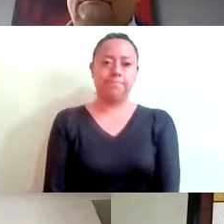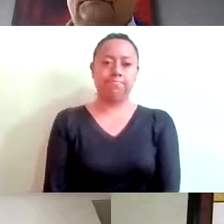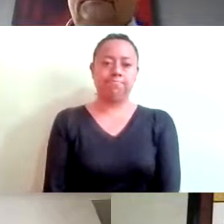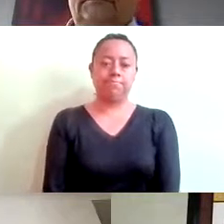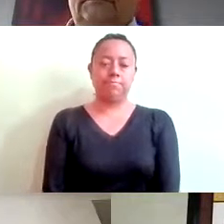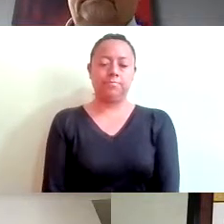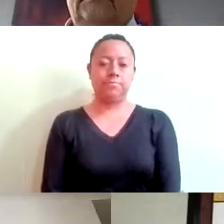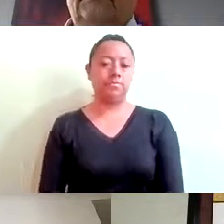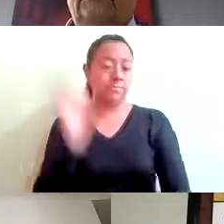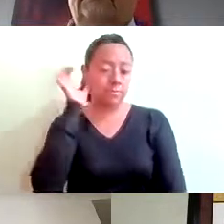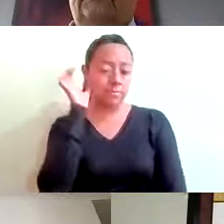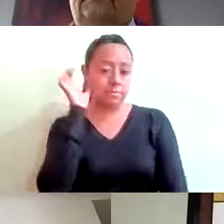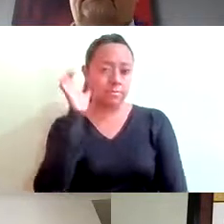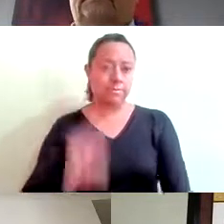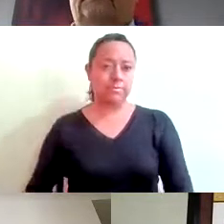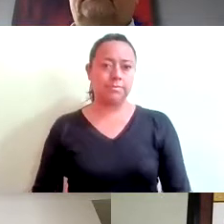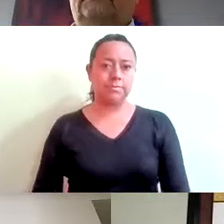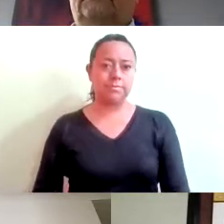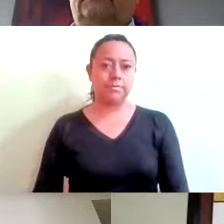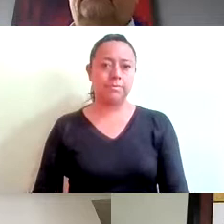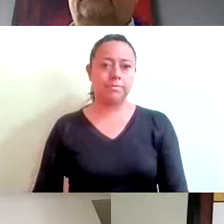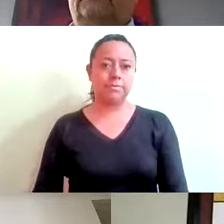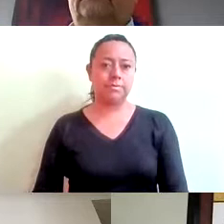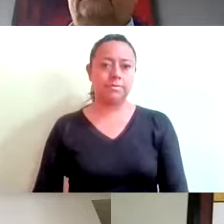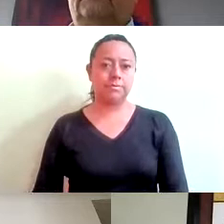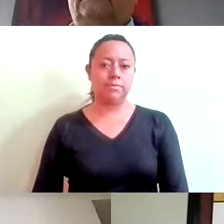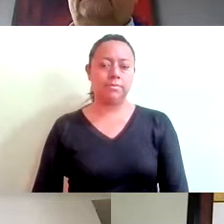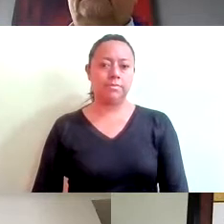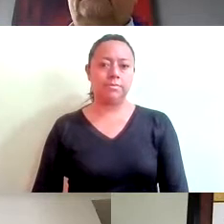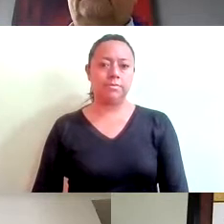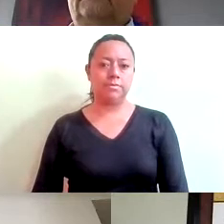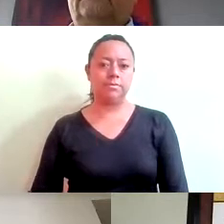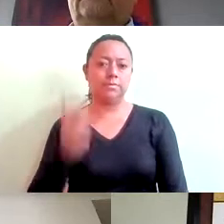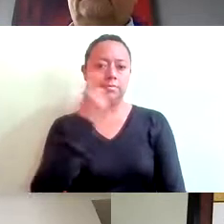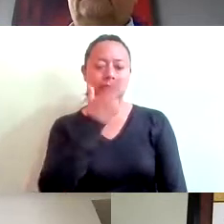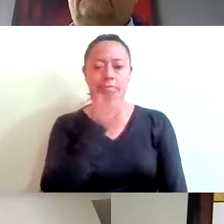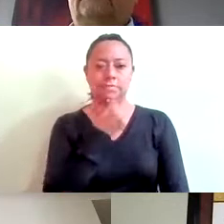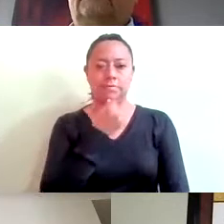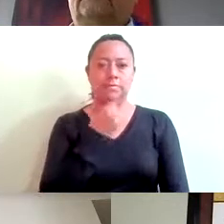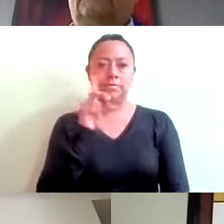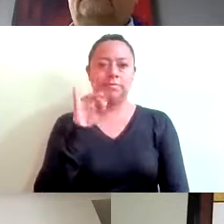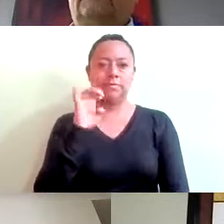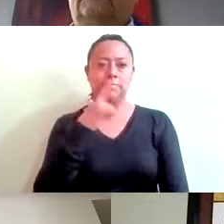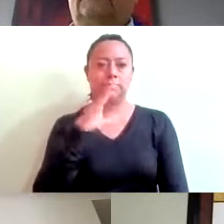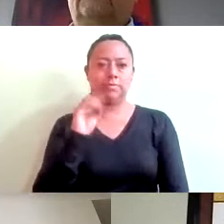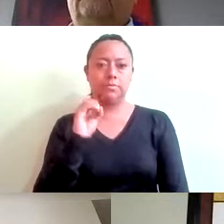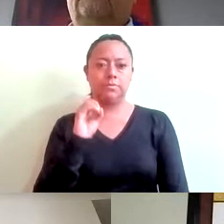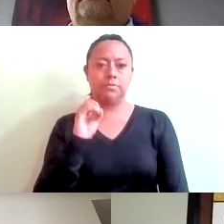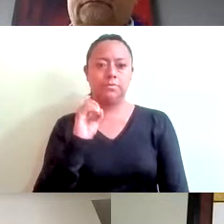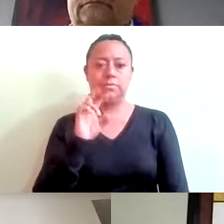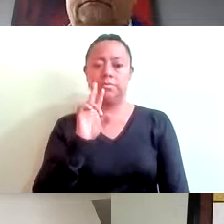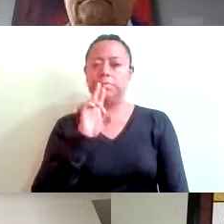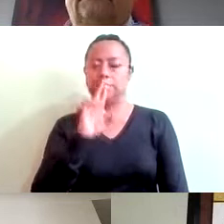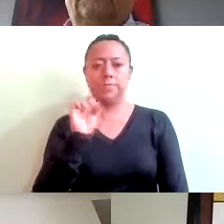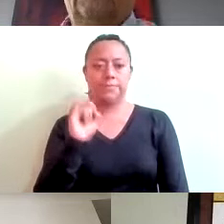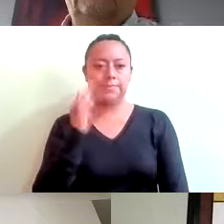¿Sí me escuchó mi voto? Diputado Diego. Diputado Nazario Norberto, a favor, dijo,